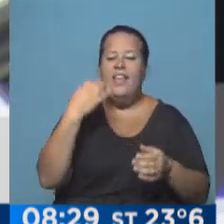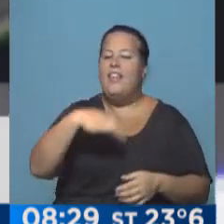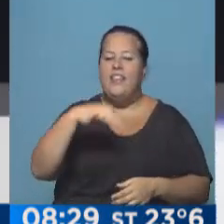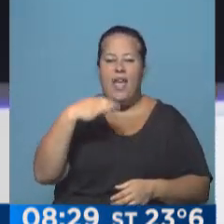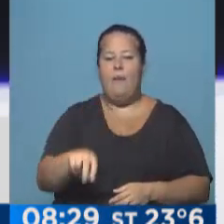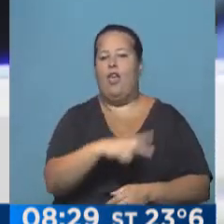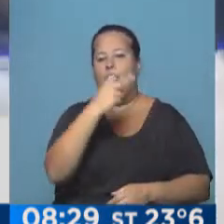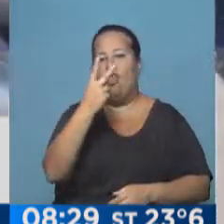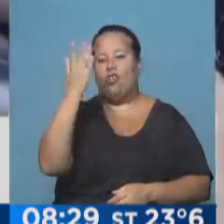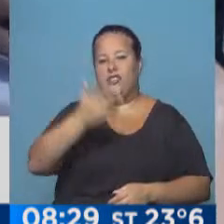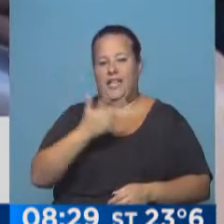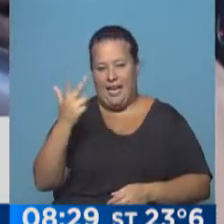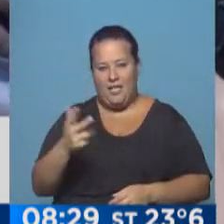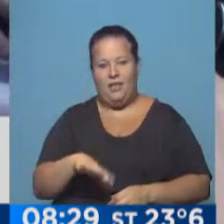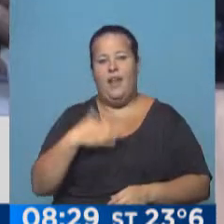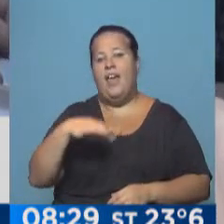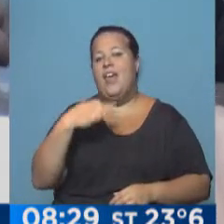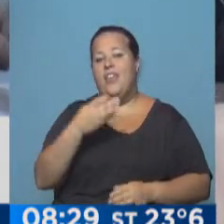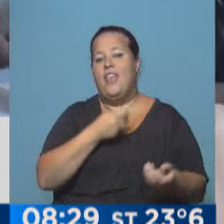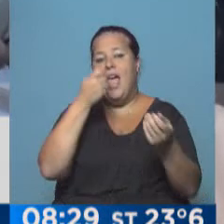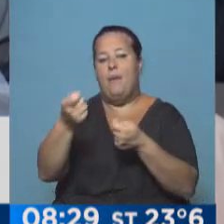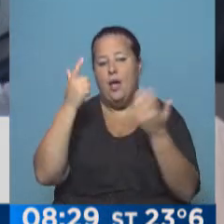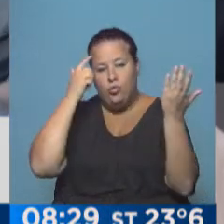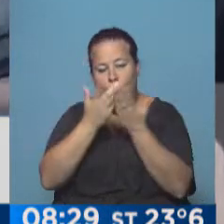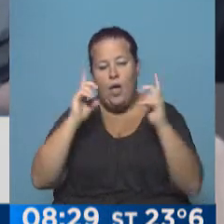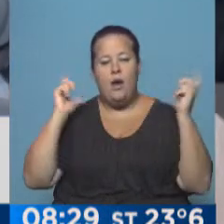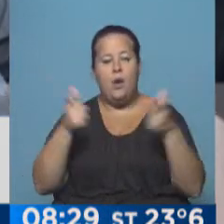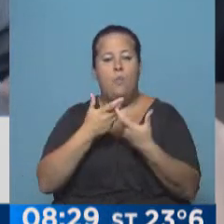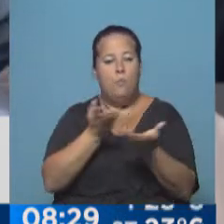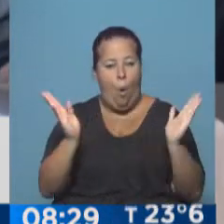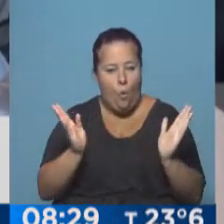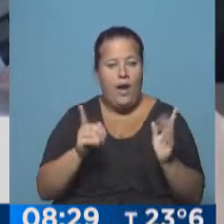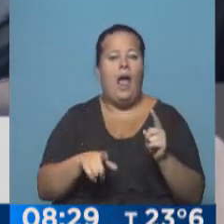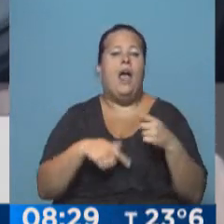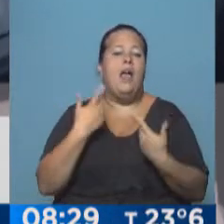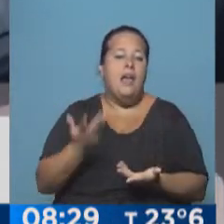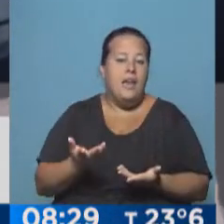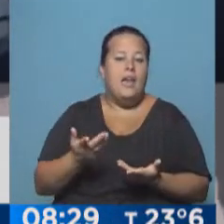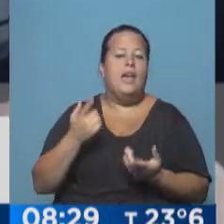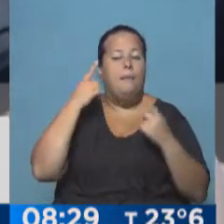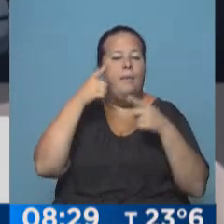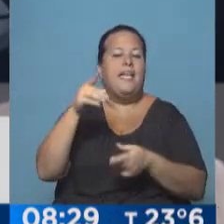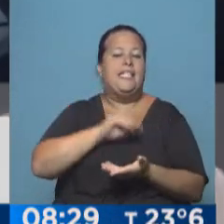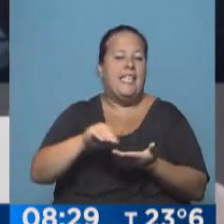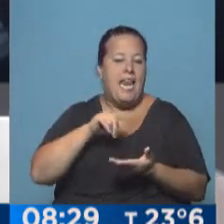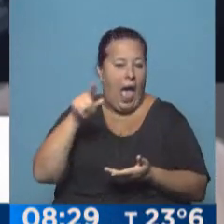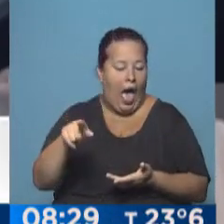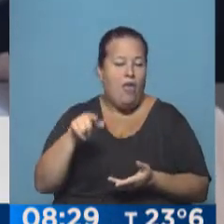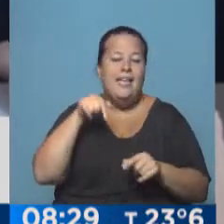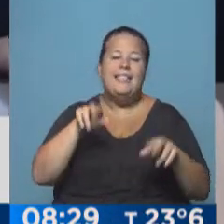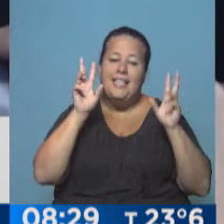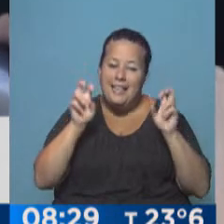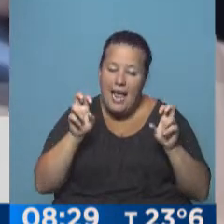necesitan dos tercios. Deberán pasar por el análisis de la audiencia pública y ponerse a consideración del Senado, que esto es un